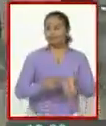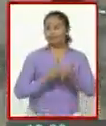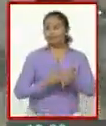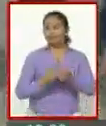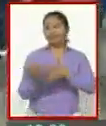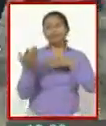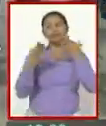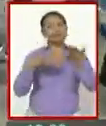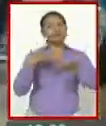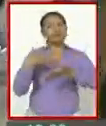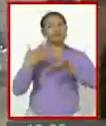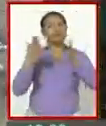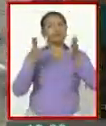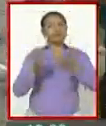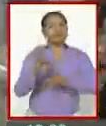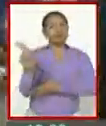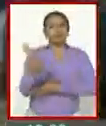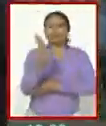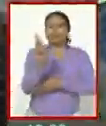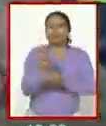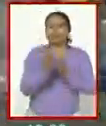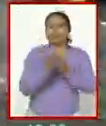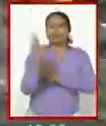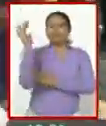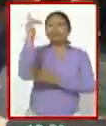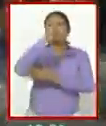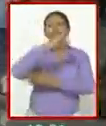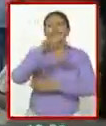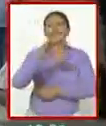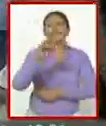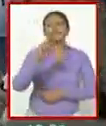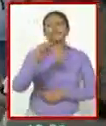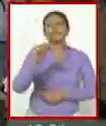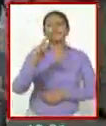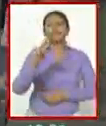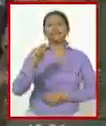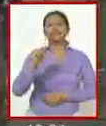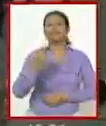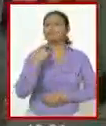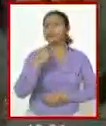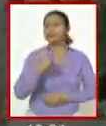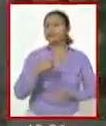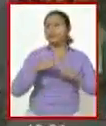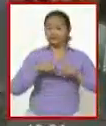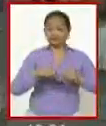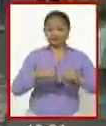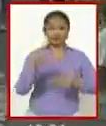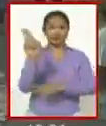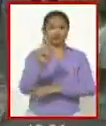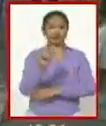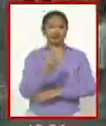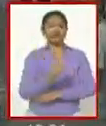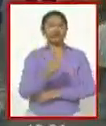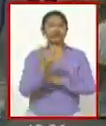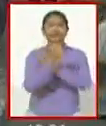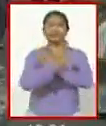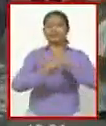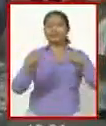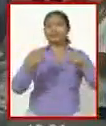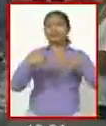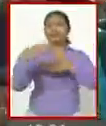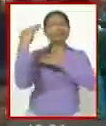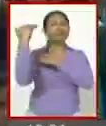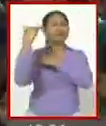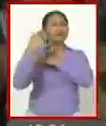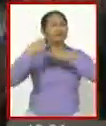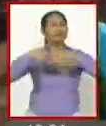Exigiendo que la muerte del estudiante de la Universidad Pública del Alto, Jonathan Quispe, no quede impune, universitarios de la Gabriel René Moreno en Santa